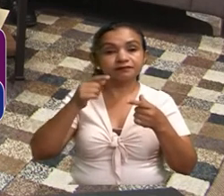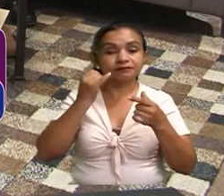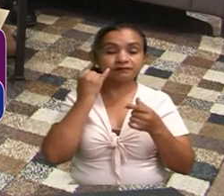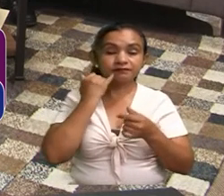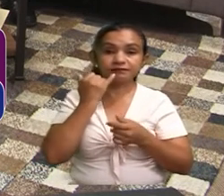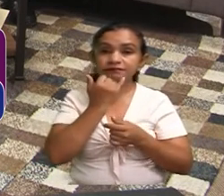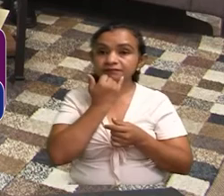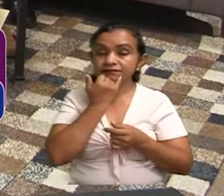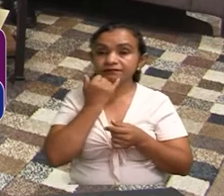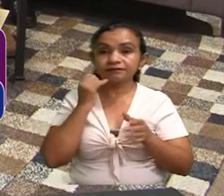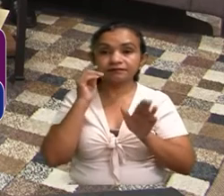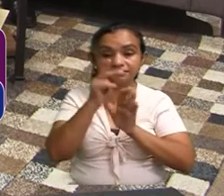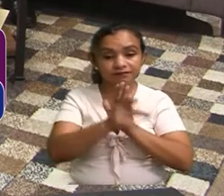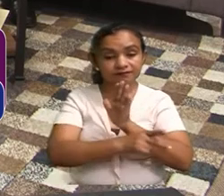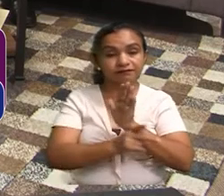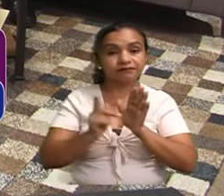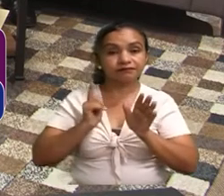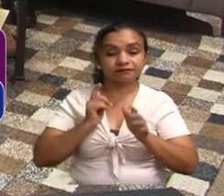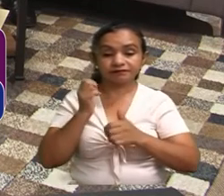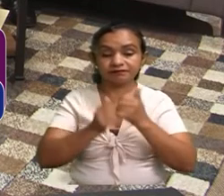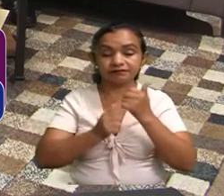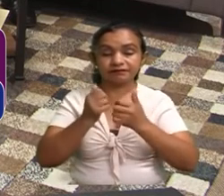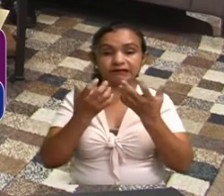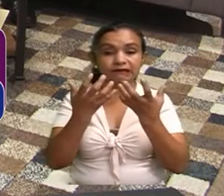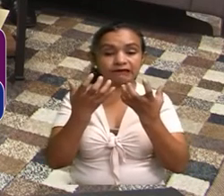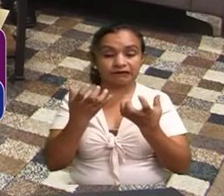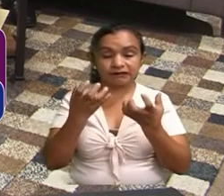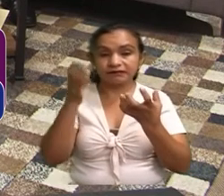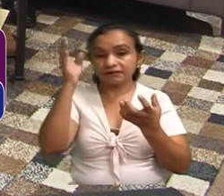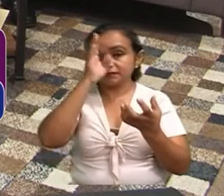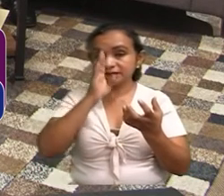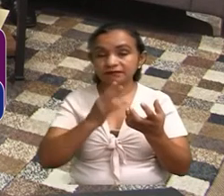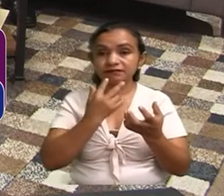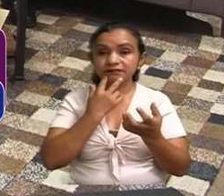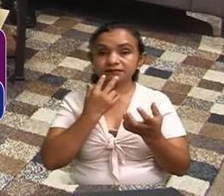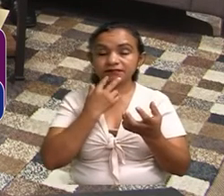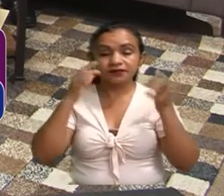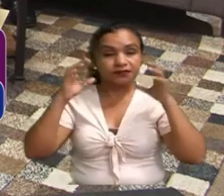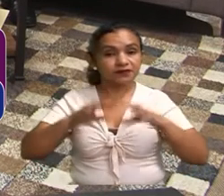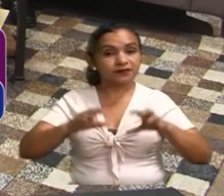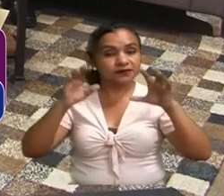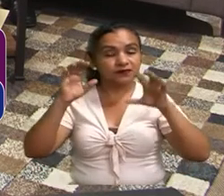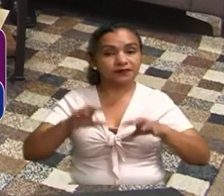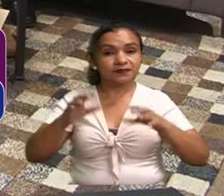en todos esos países, pues, que tienen grandes sequías aparentemente, donde